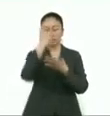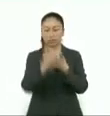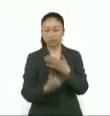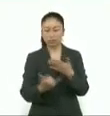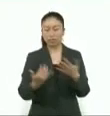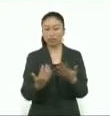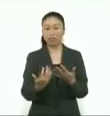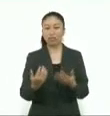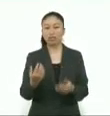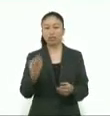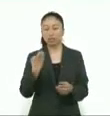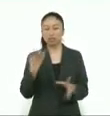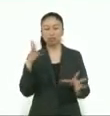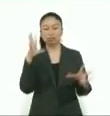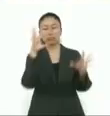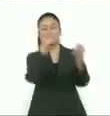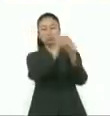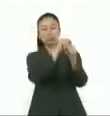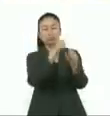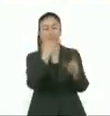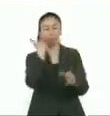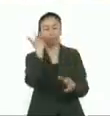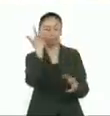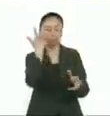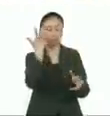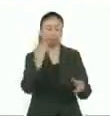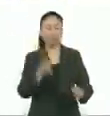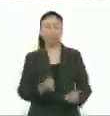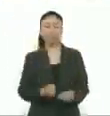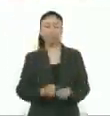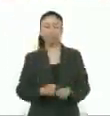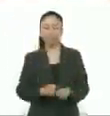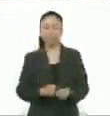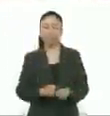cuarta transformación. Gracias.